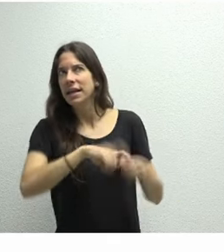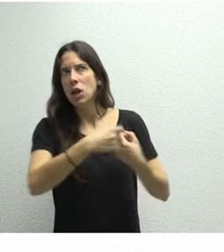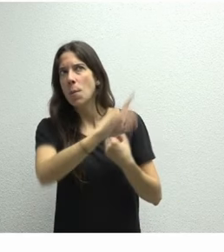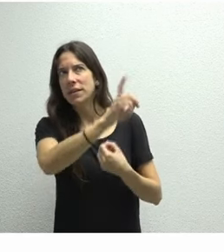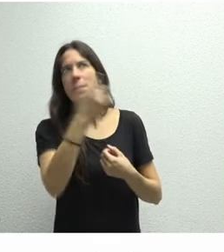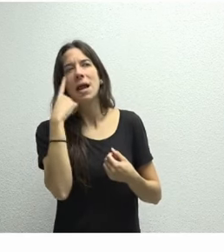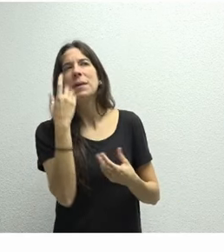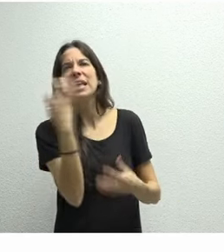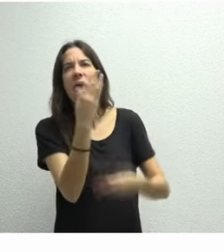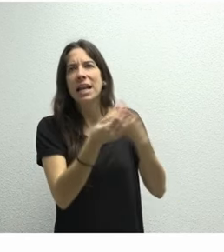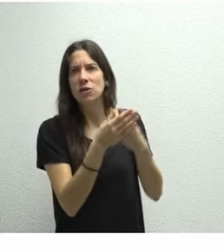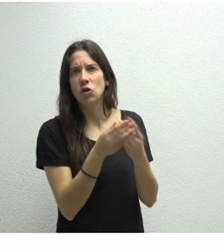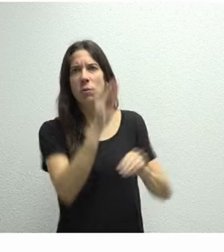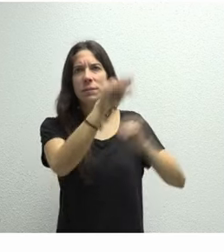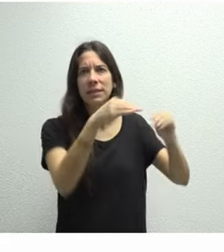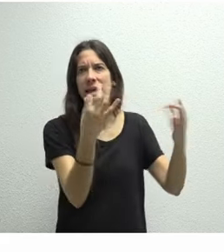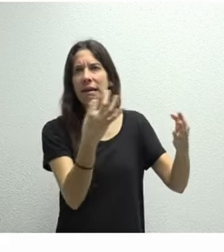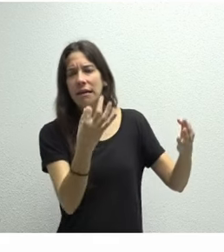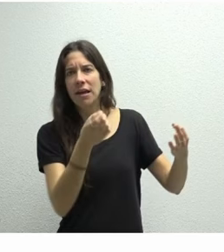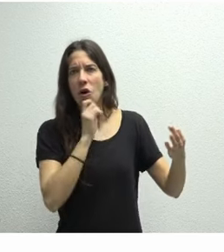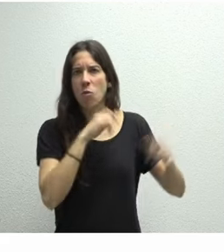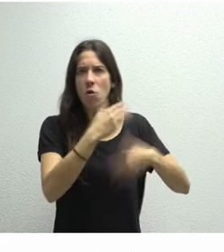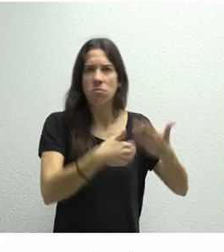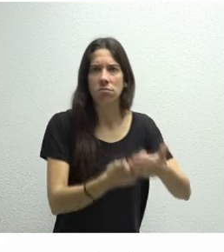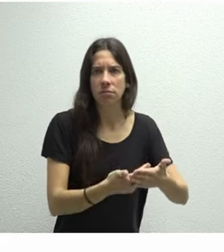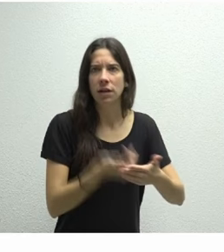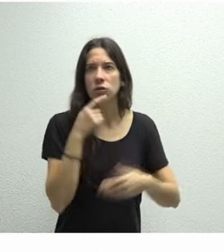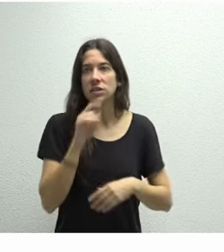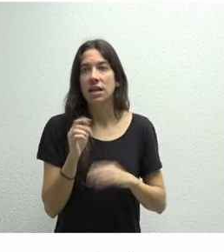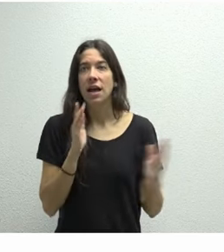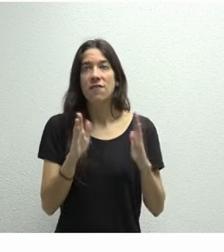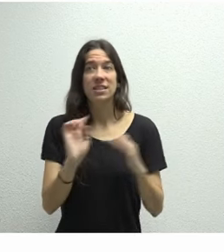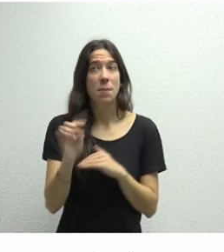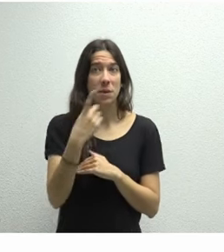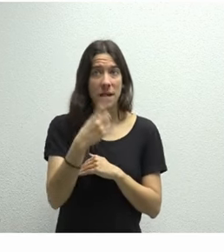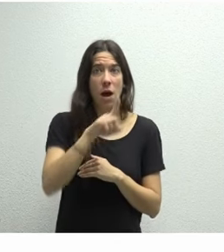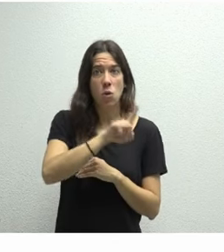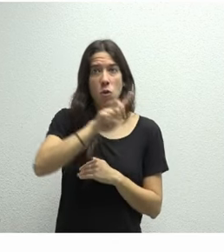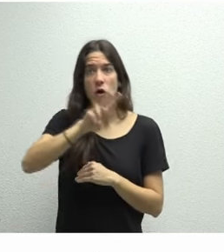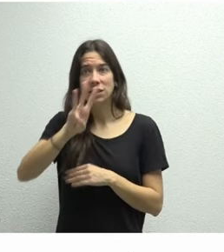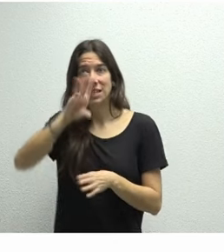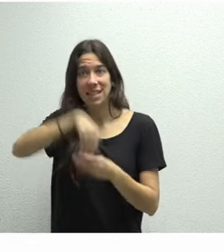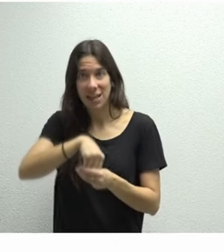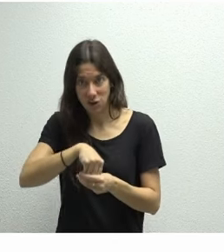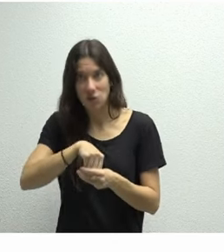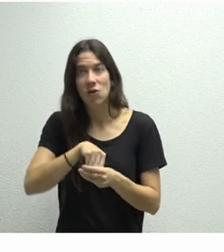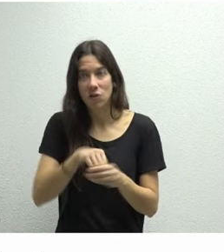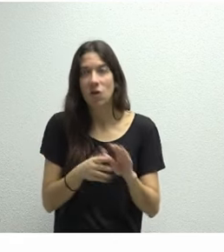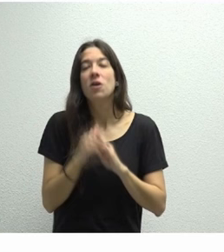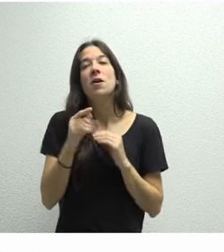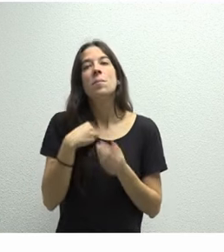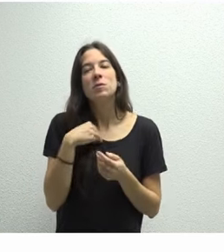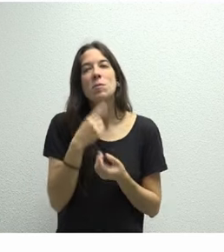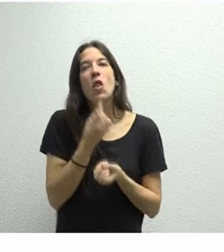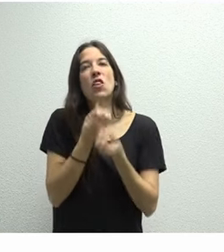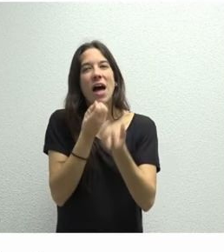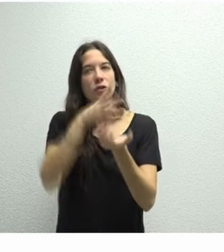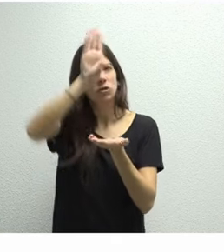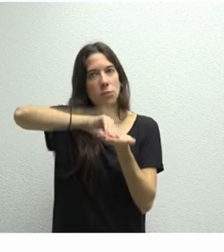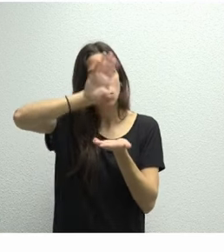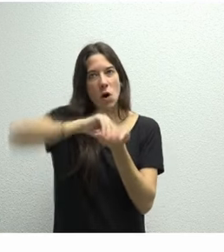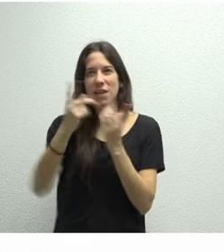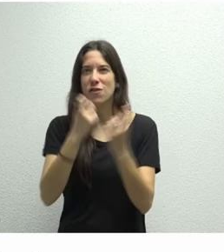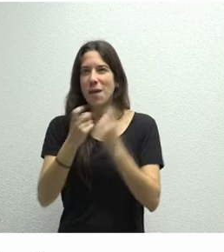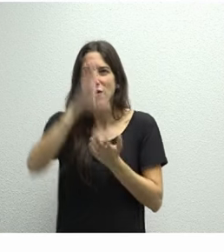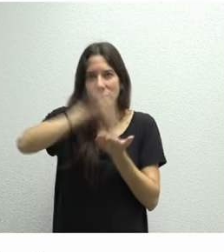No primera fase que contempla la 12 2 y tres no que he dicho anteriormente es la recogida de datos cómo lo